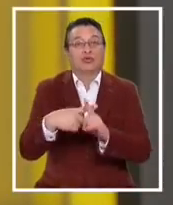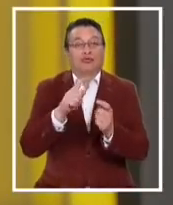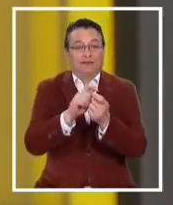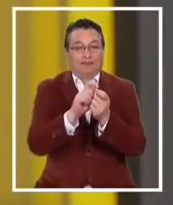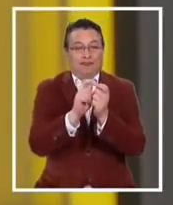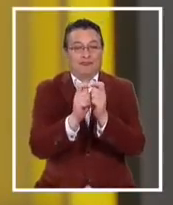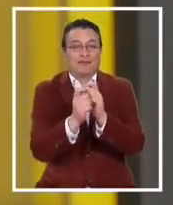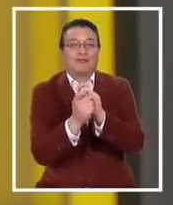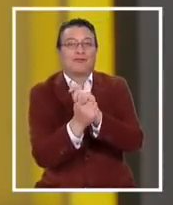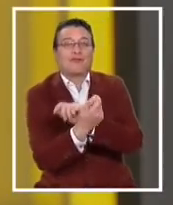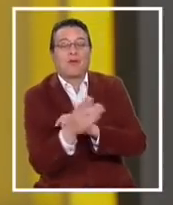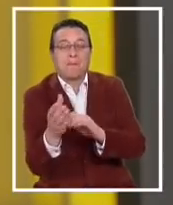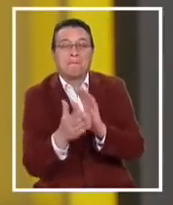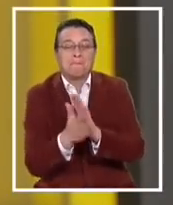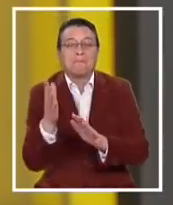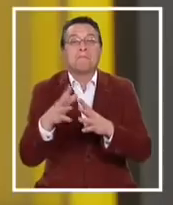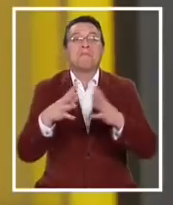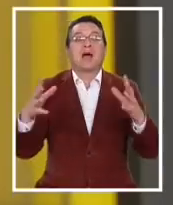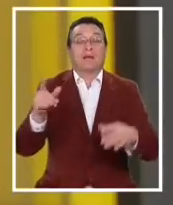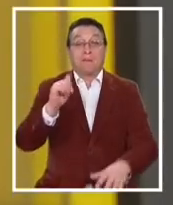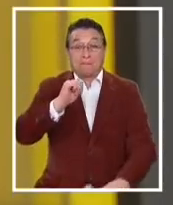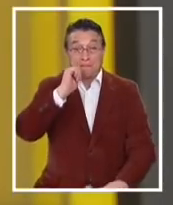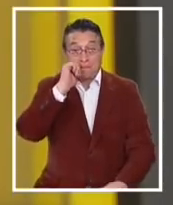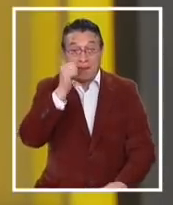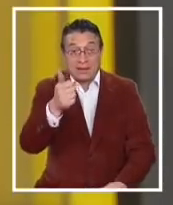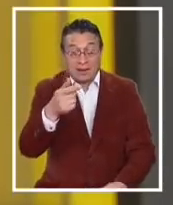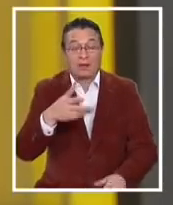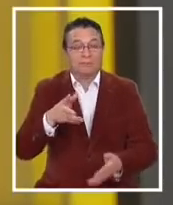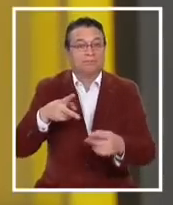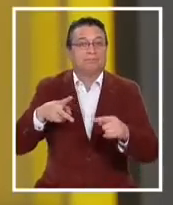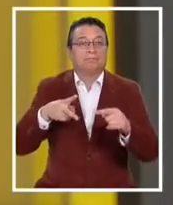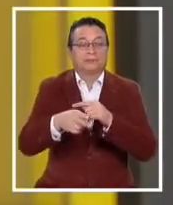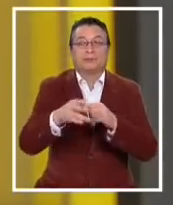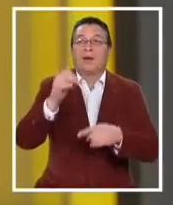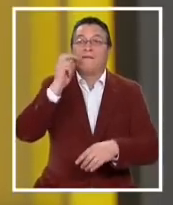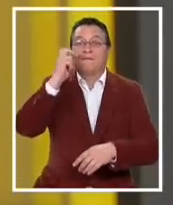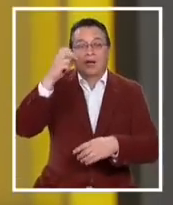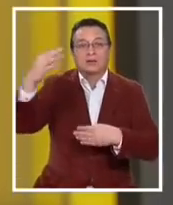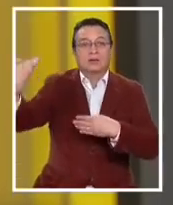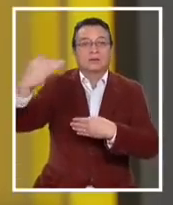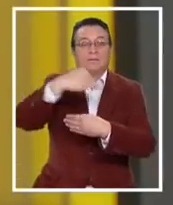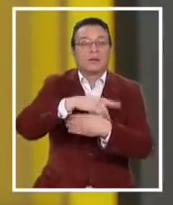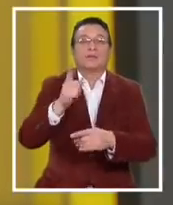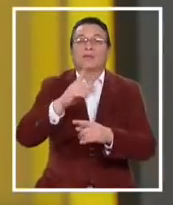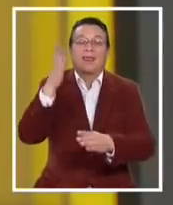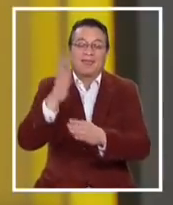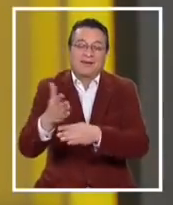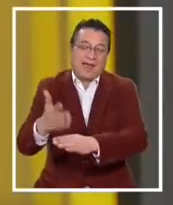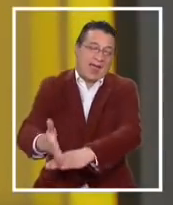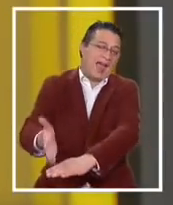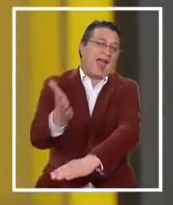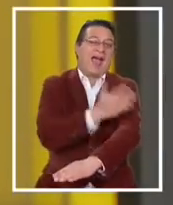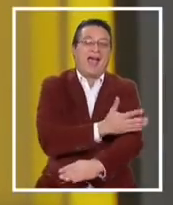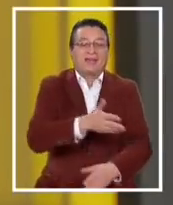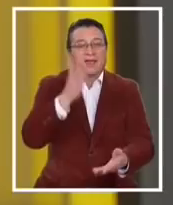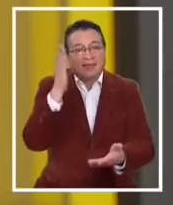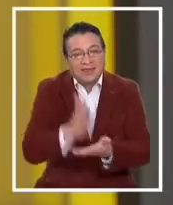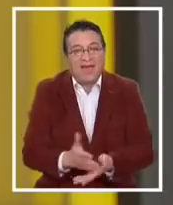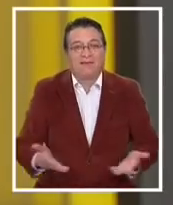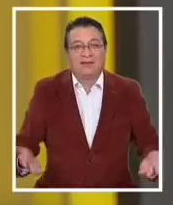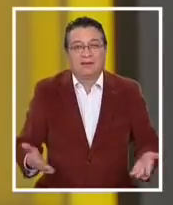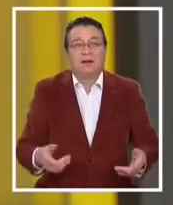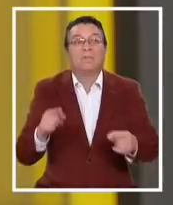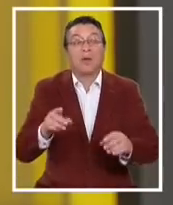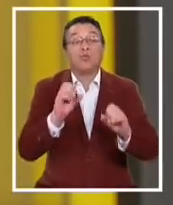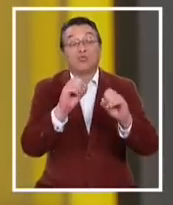mutaciones. Y recién mañana se van a limitar los vuelos de Brasil, cosa que debió haber sido desde hace mucho tiempo. Hay muchas personas